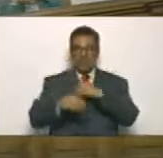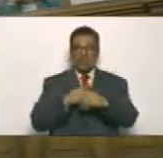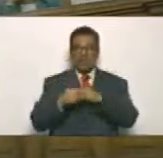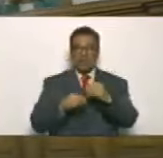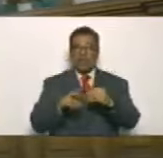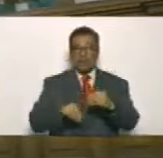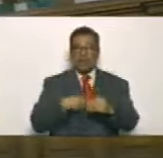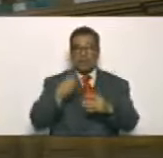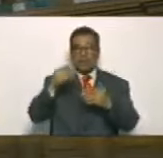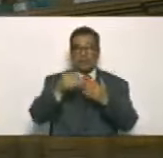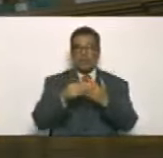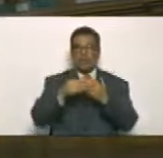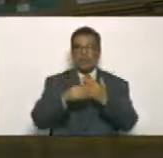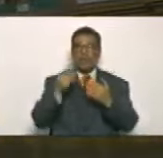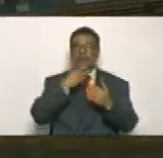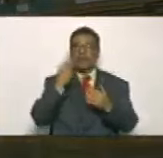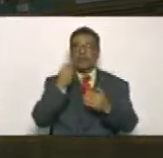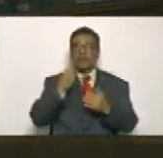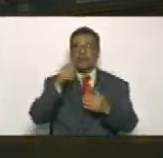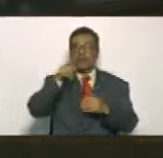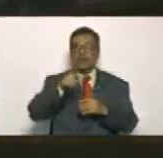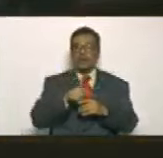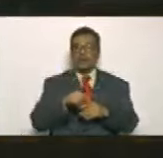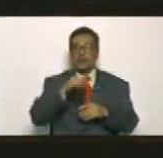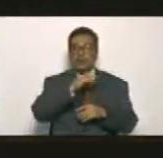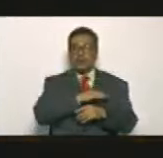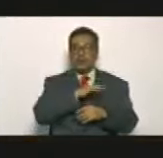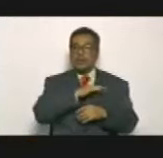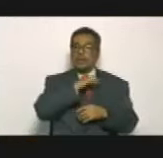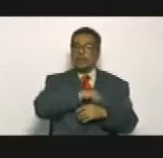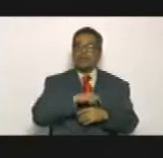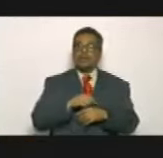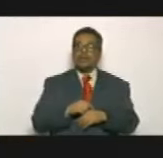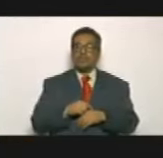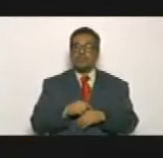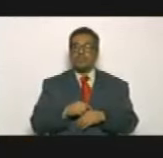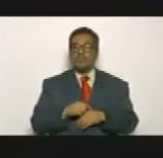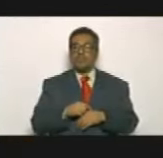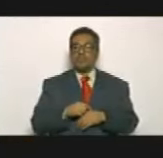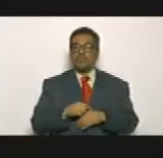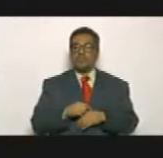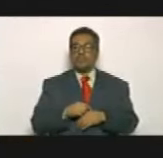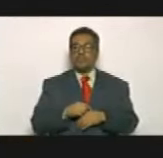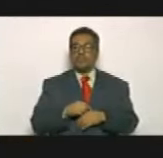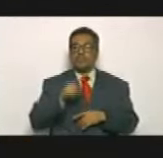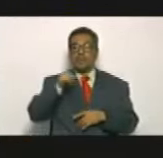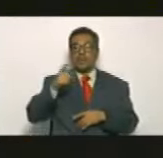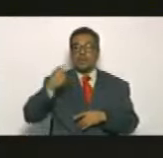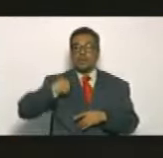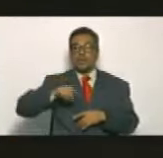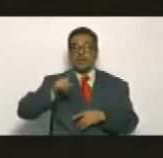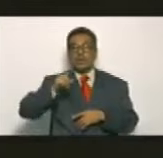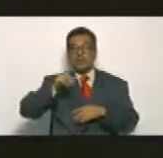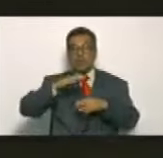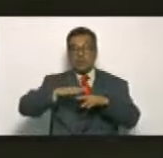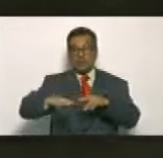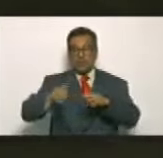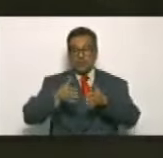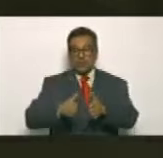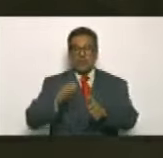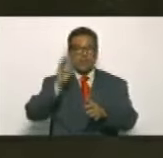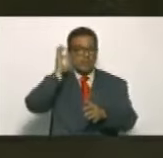para casarse con esta joven doncella de la sociedad quiteña. Con ella tiene una hija,